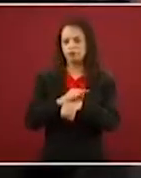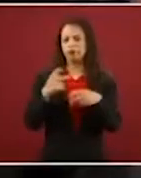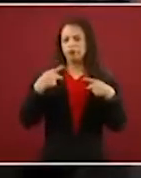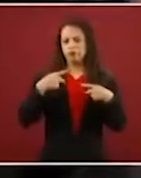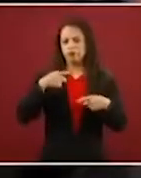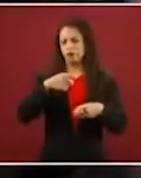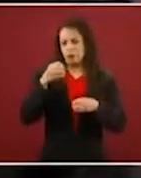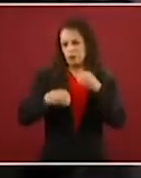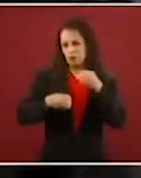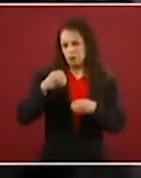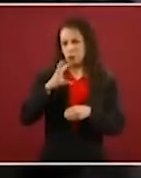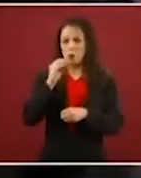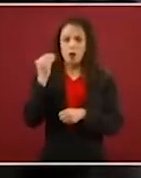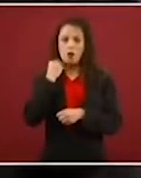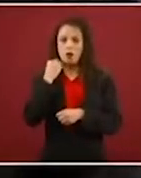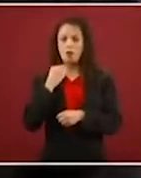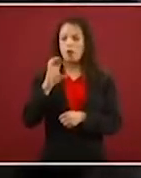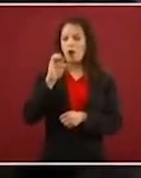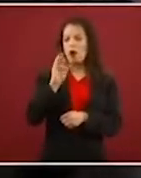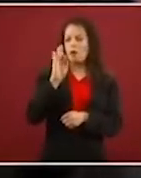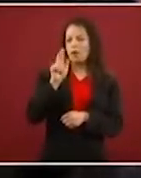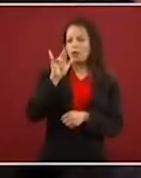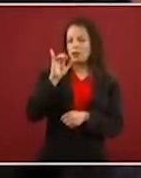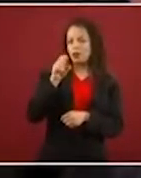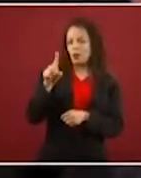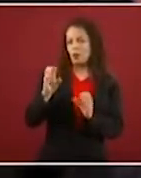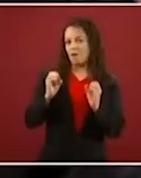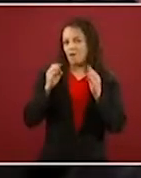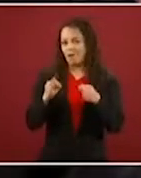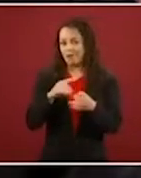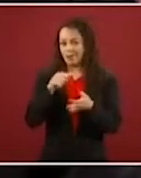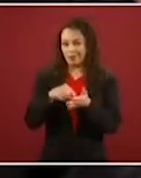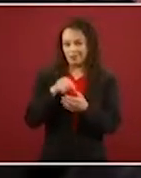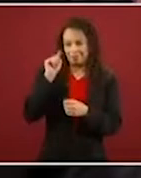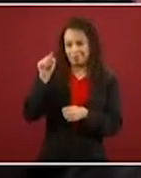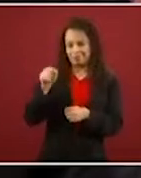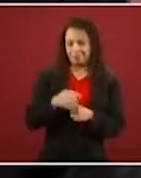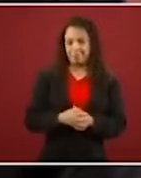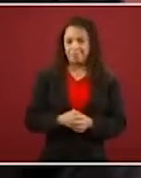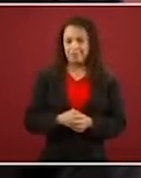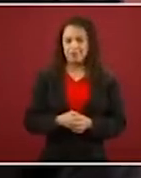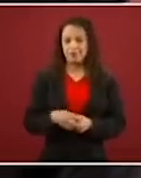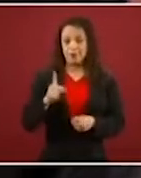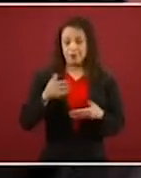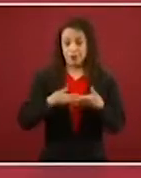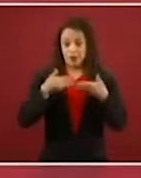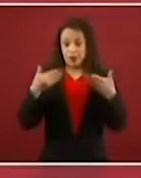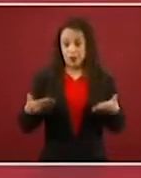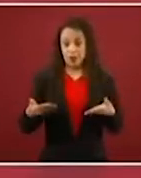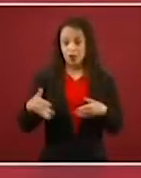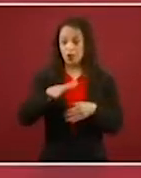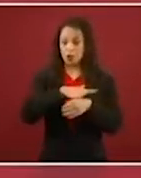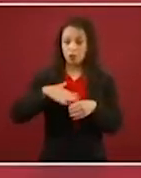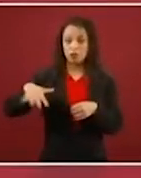pero esto es muy importante, el que en todos los casos haya